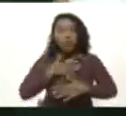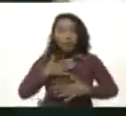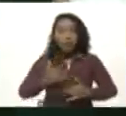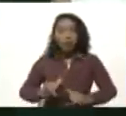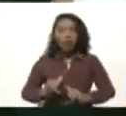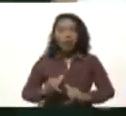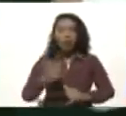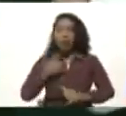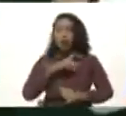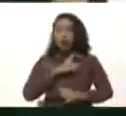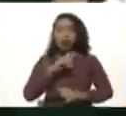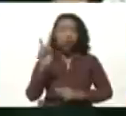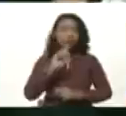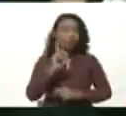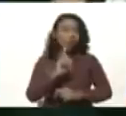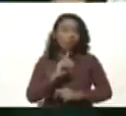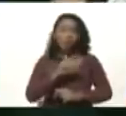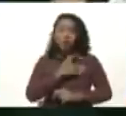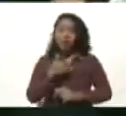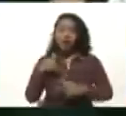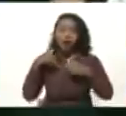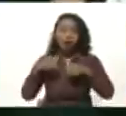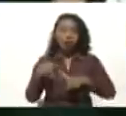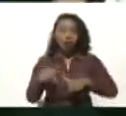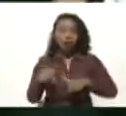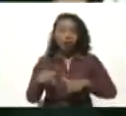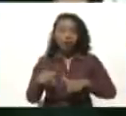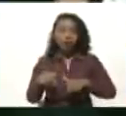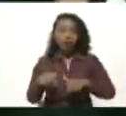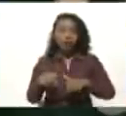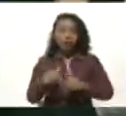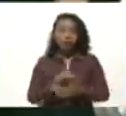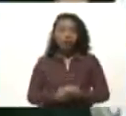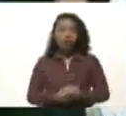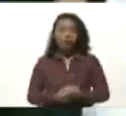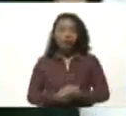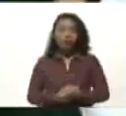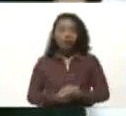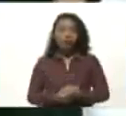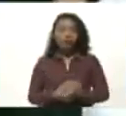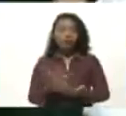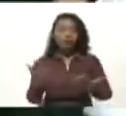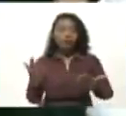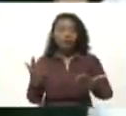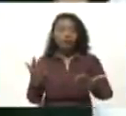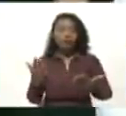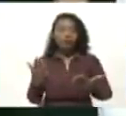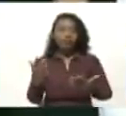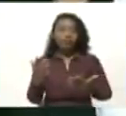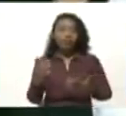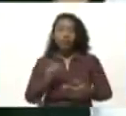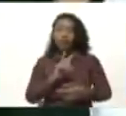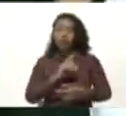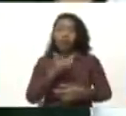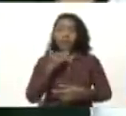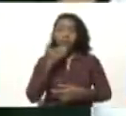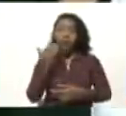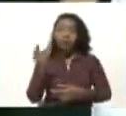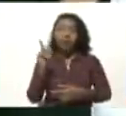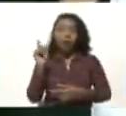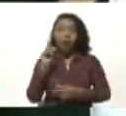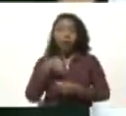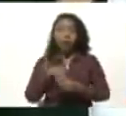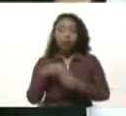que nosotros somos personas no grata. Y no le permitieron